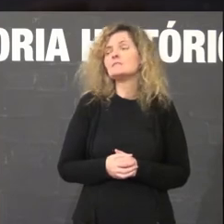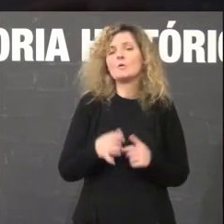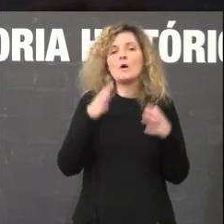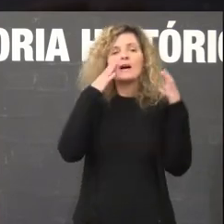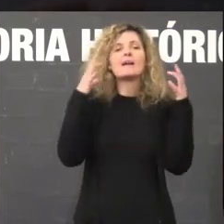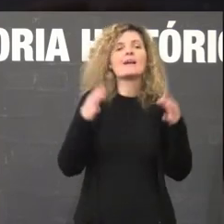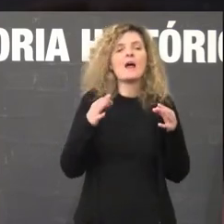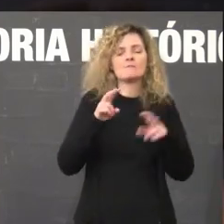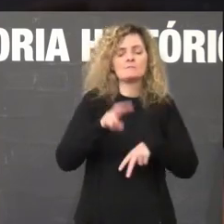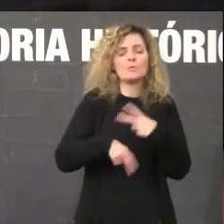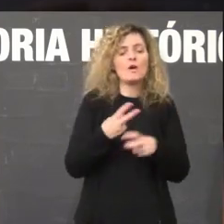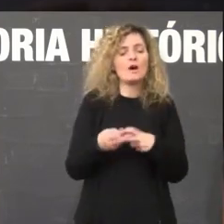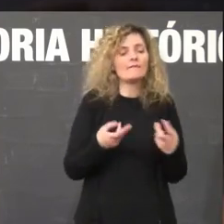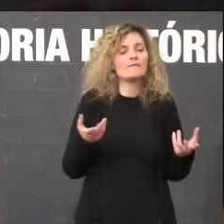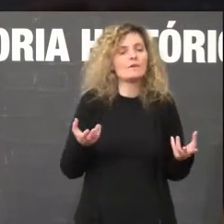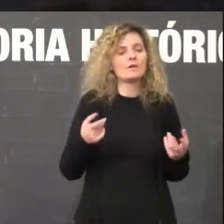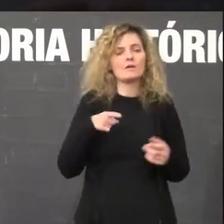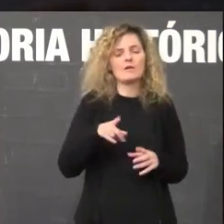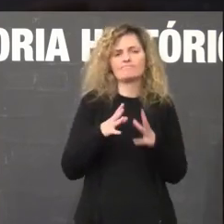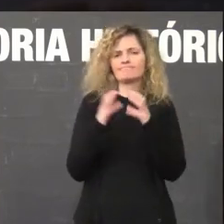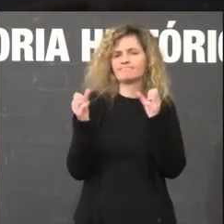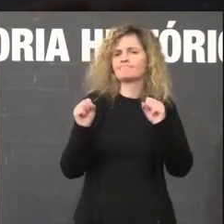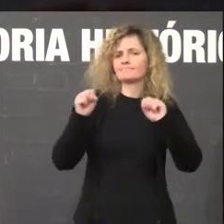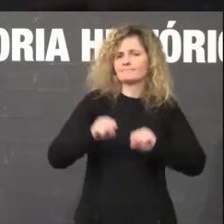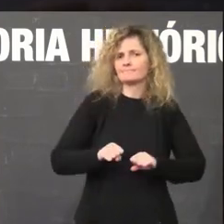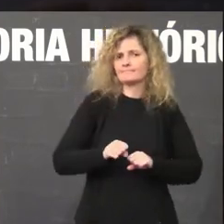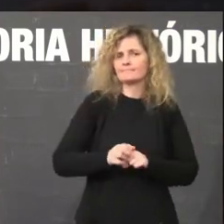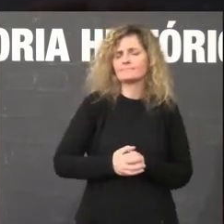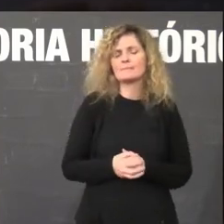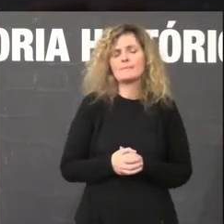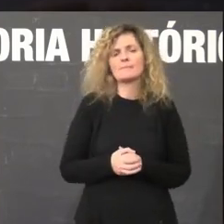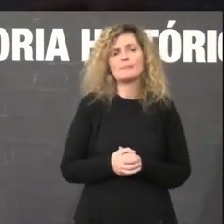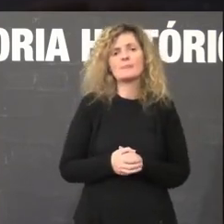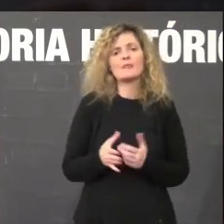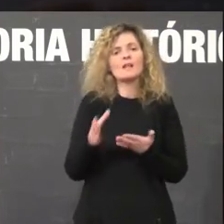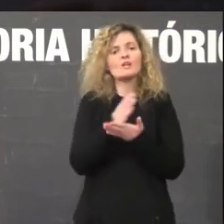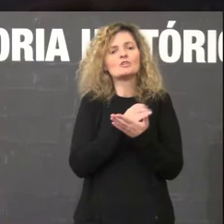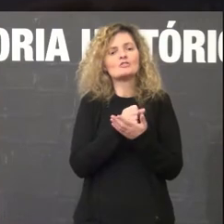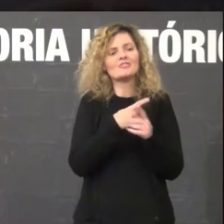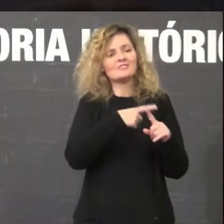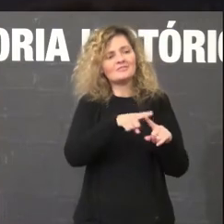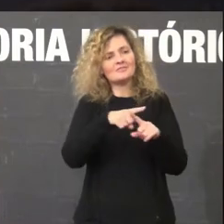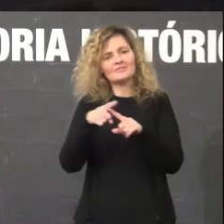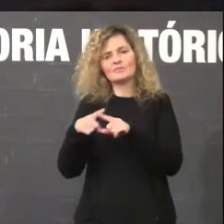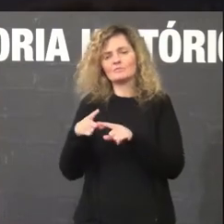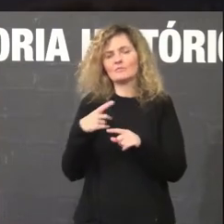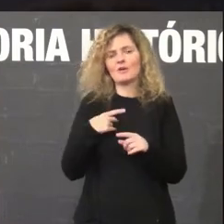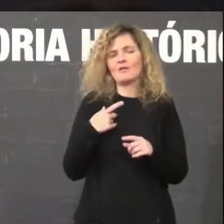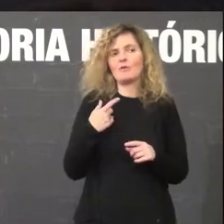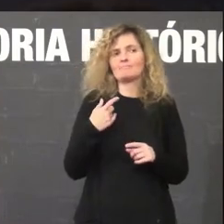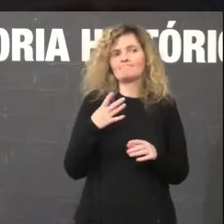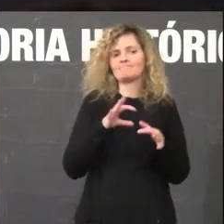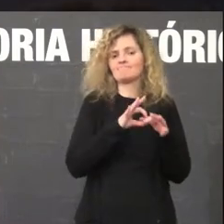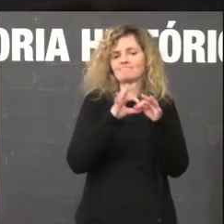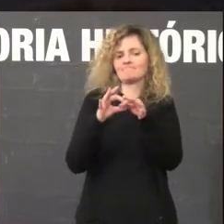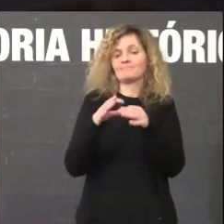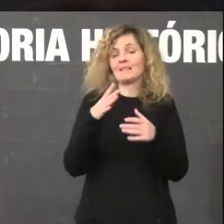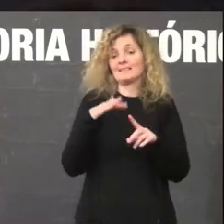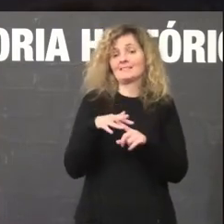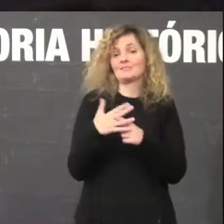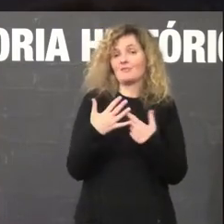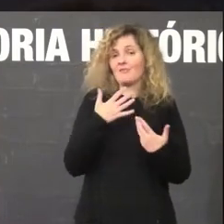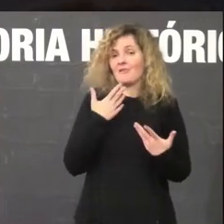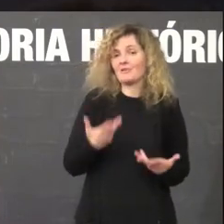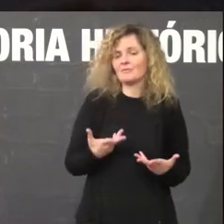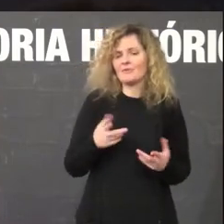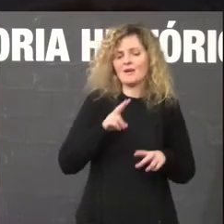realízase unha reforma pactada, e que todas estas cousas van a ter que ver moito que a situación actual, non?